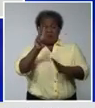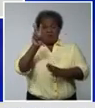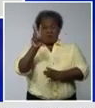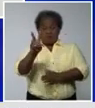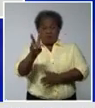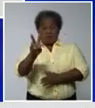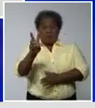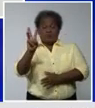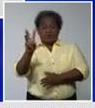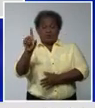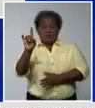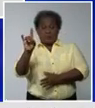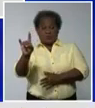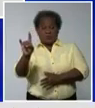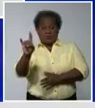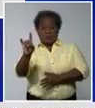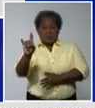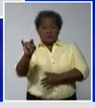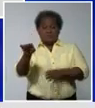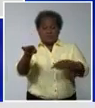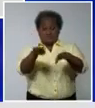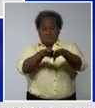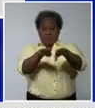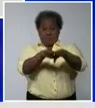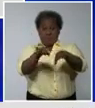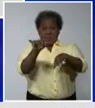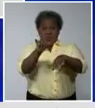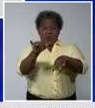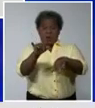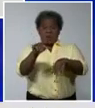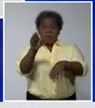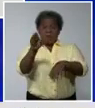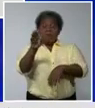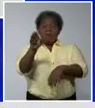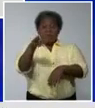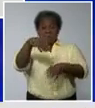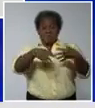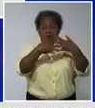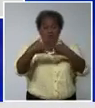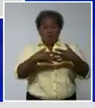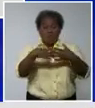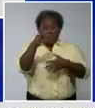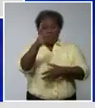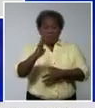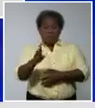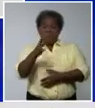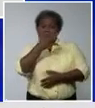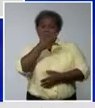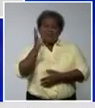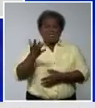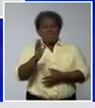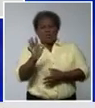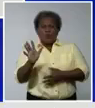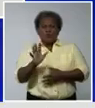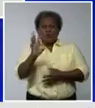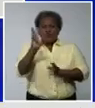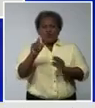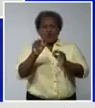36.239. Estos son los dos países, y fíjense cómo en el gráfico